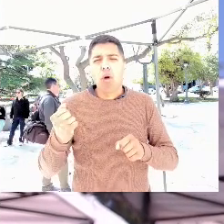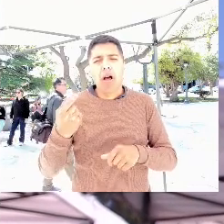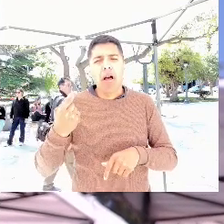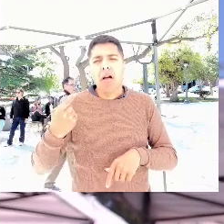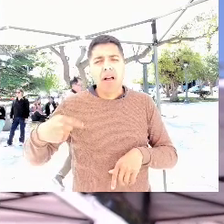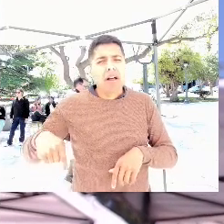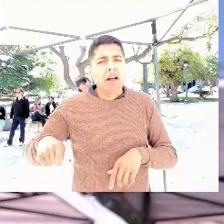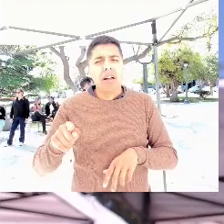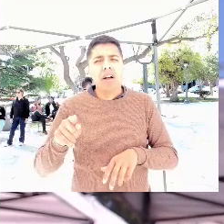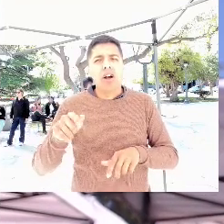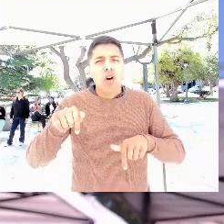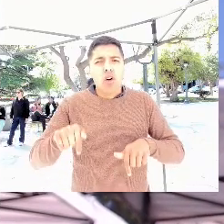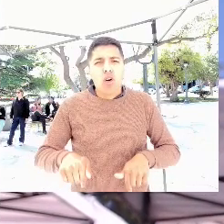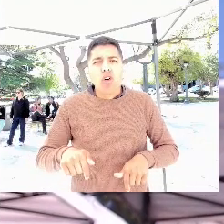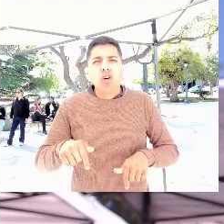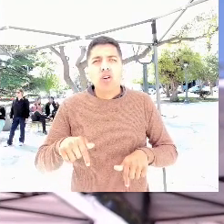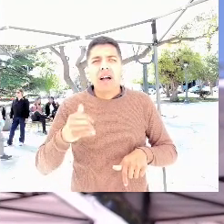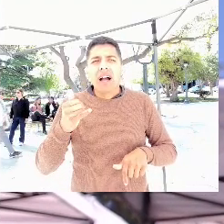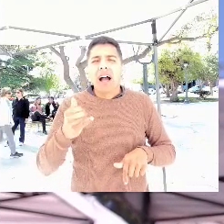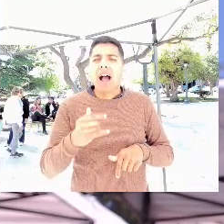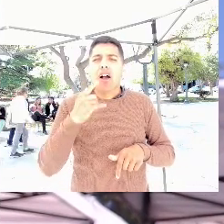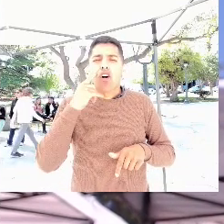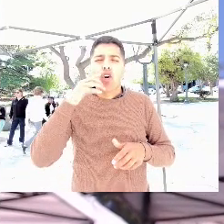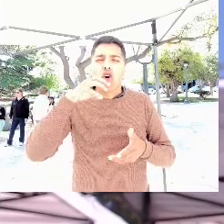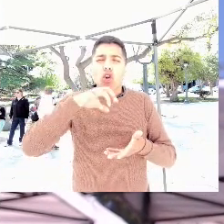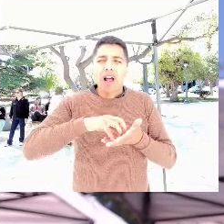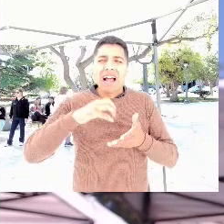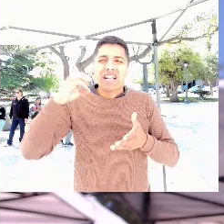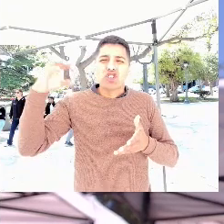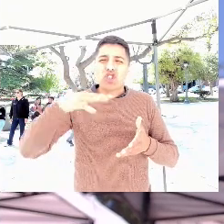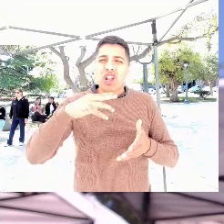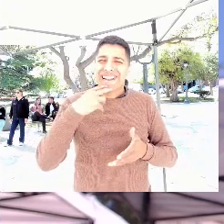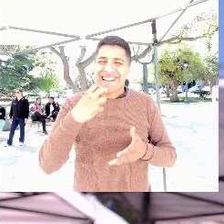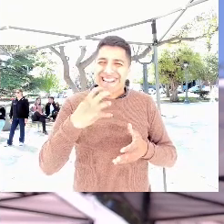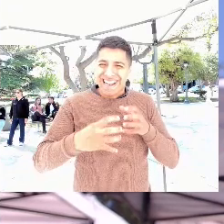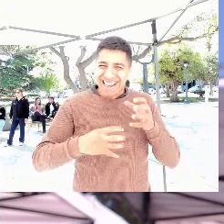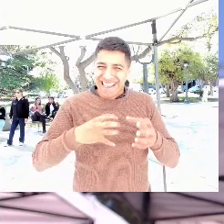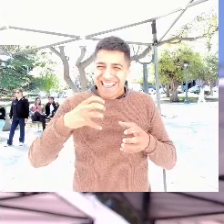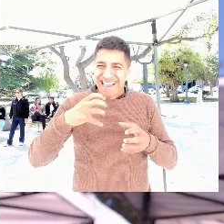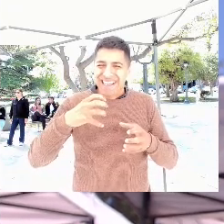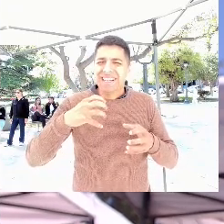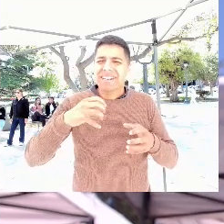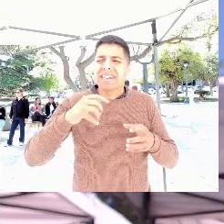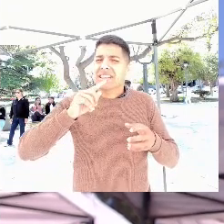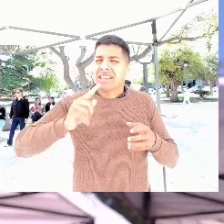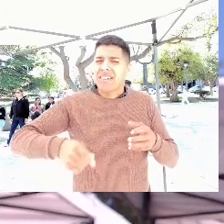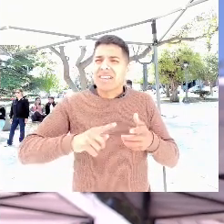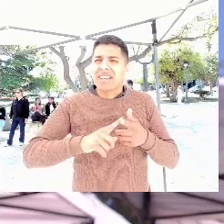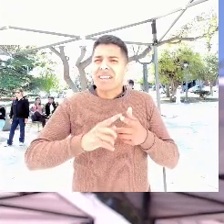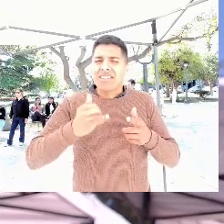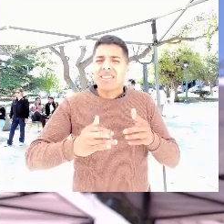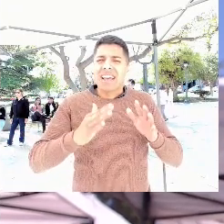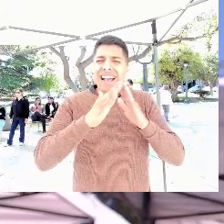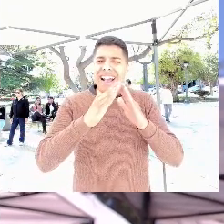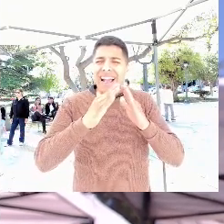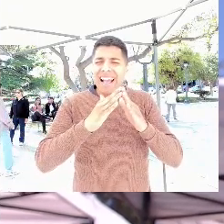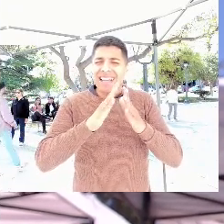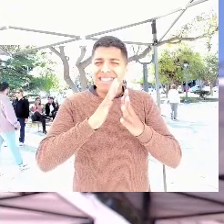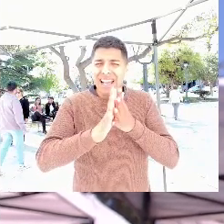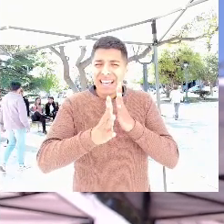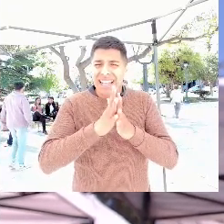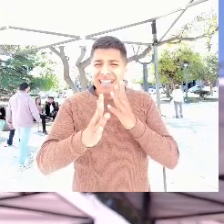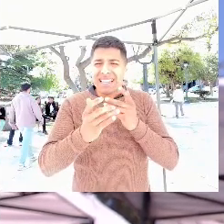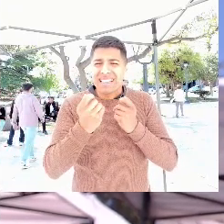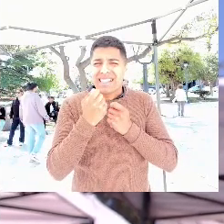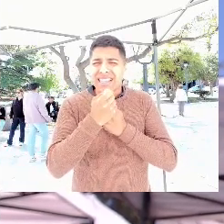que permitieron que hoy tengamos una granja solar en el departamento. Se entregaron viviendas sociales con kit